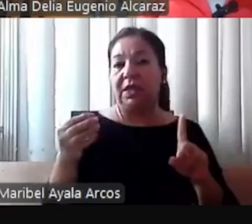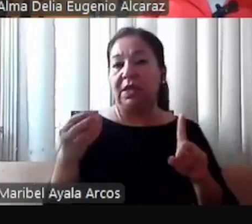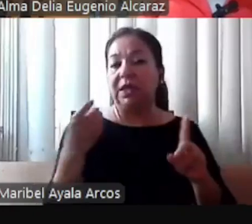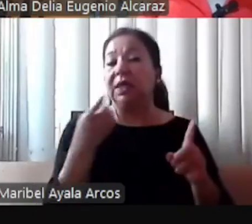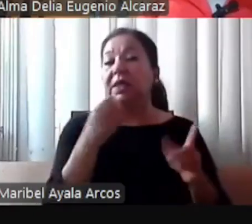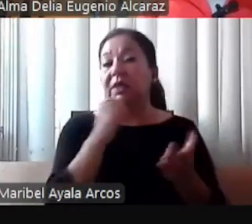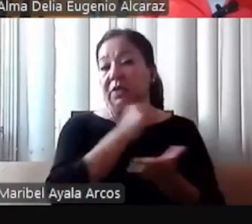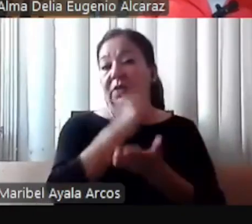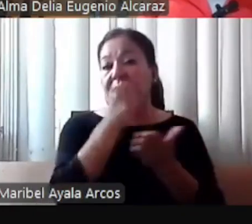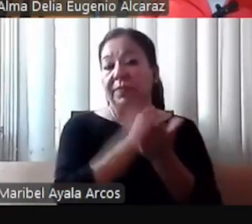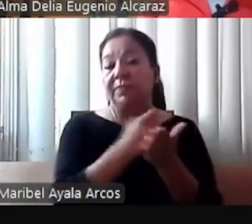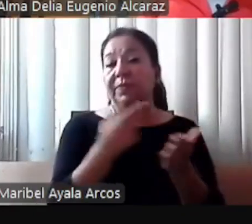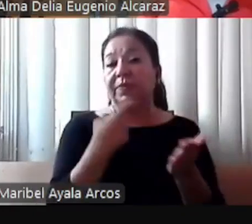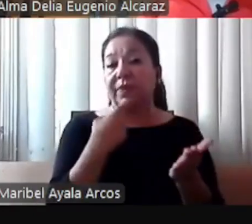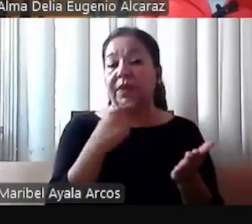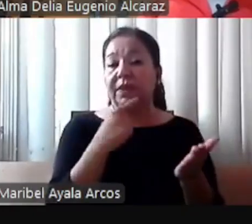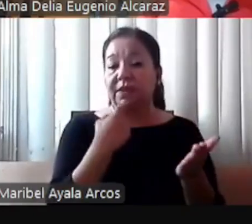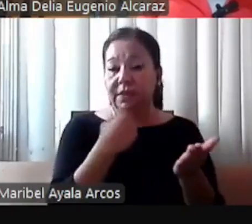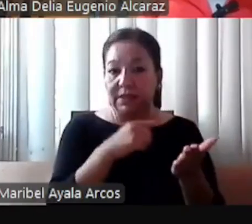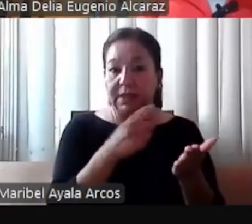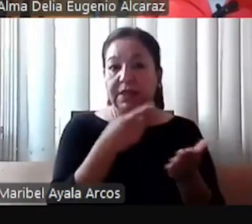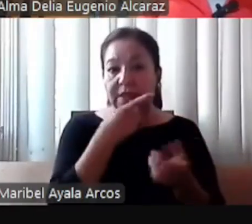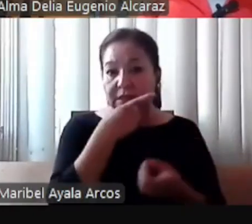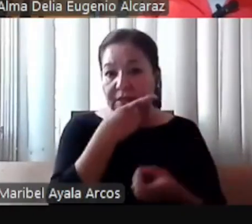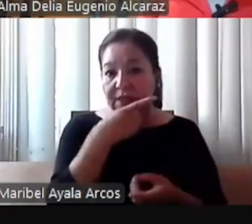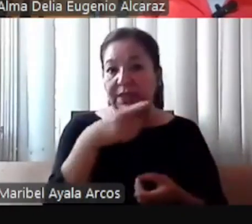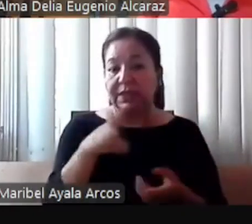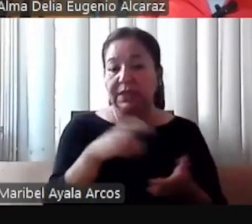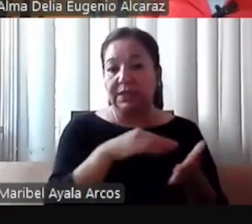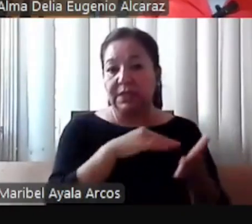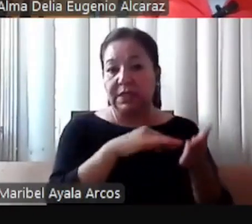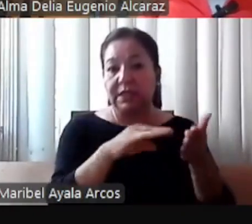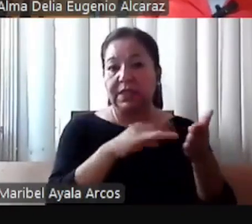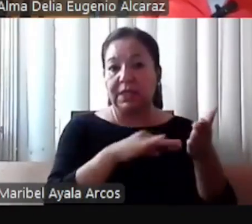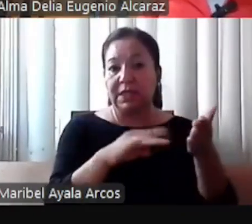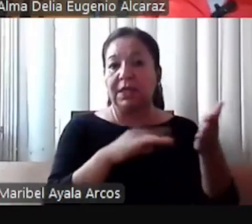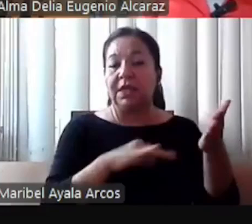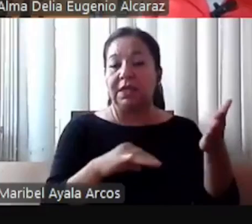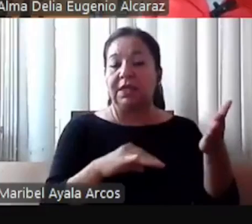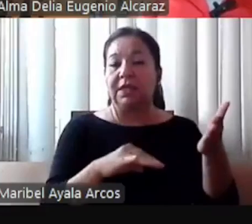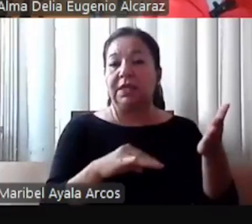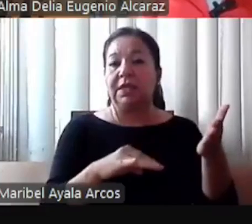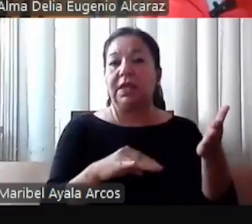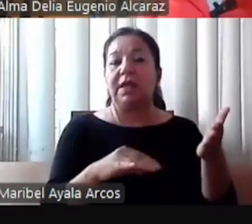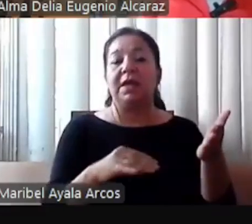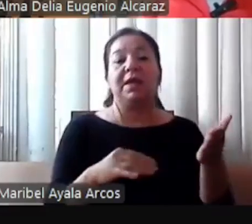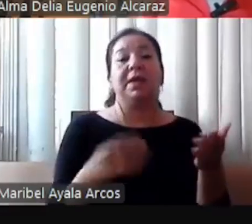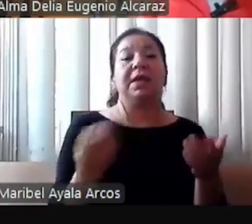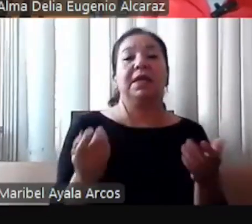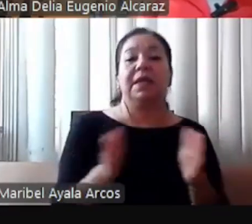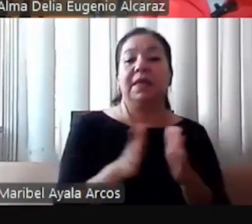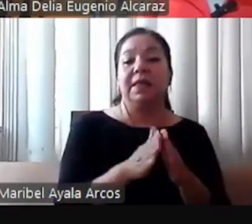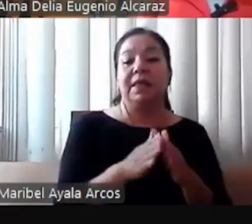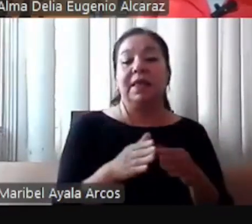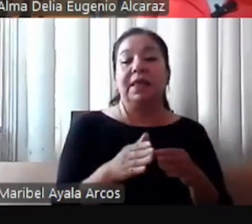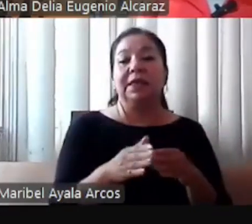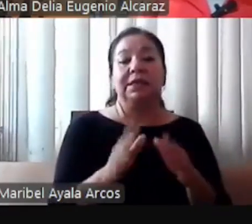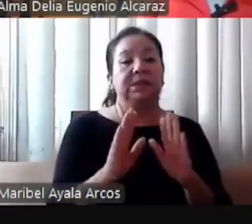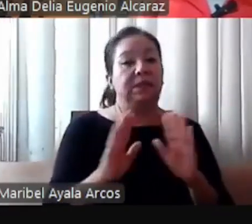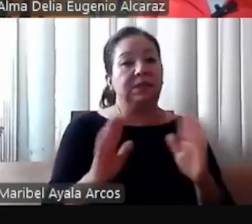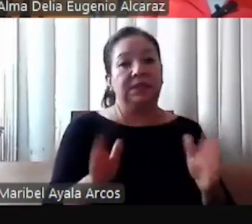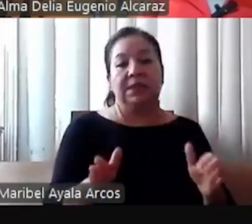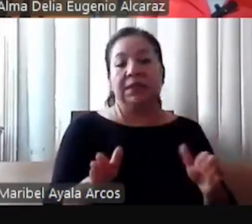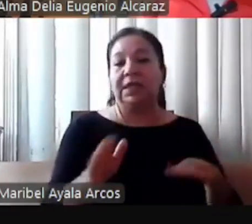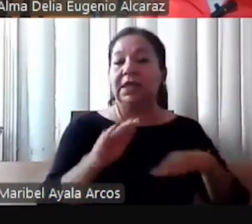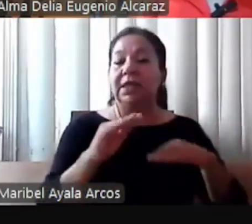pronunciamiento respecto de la procedencia de la suspensión temporal del cobro de las sanciones impuestas y determinaciones por el Consejo General del